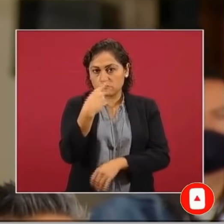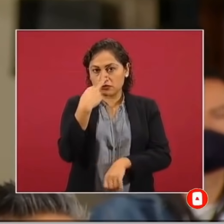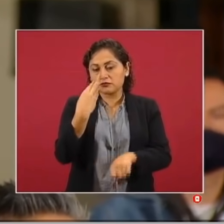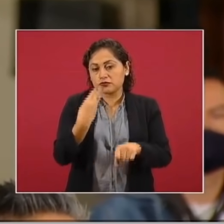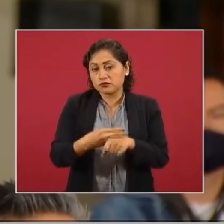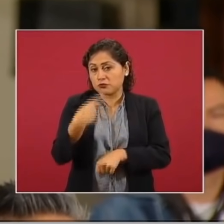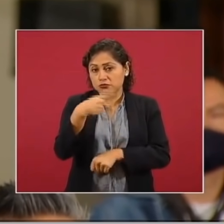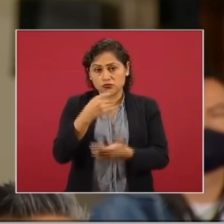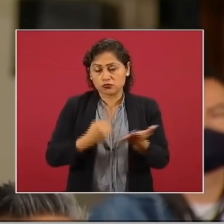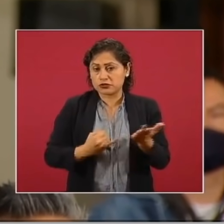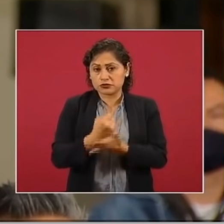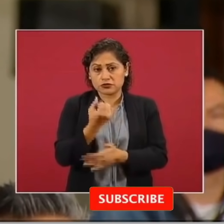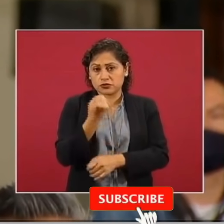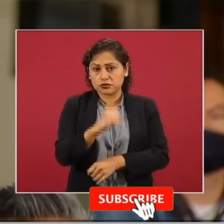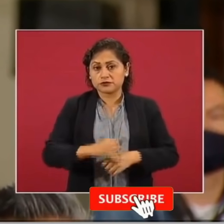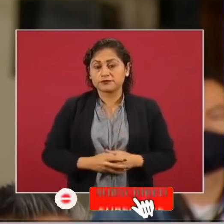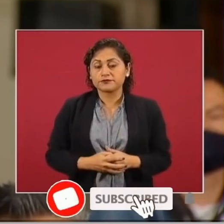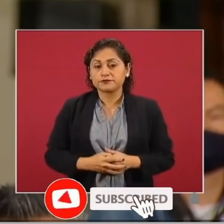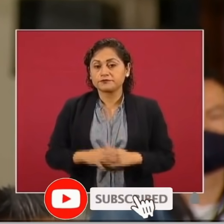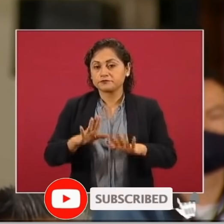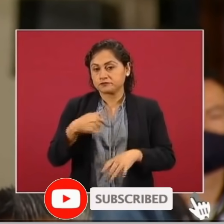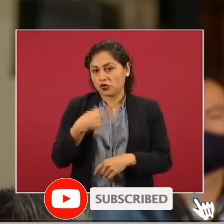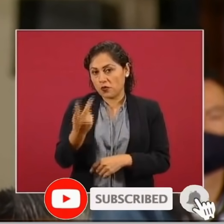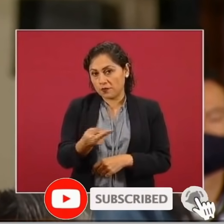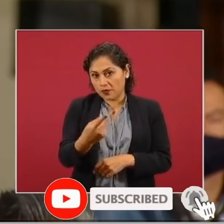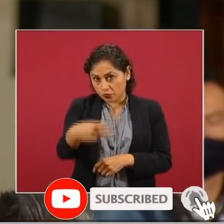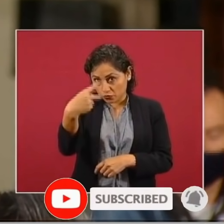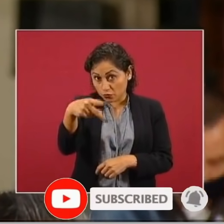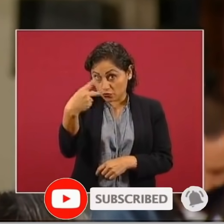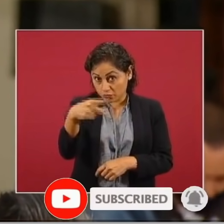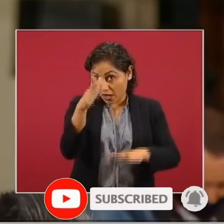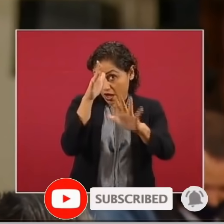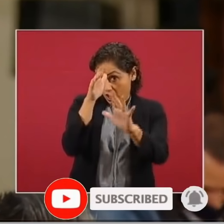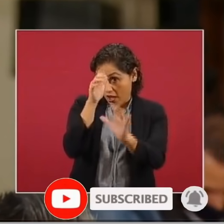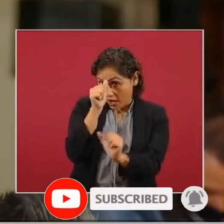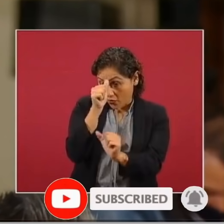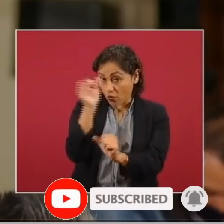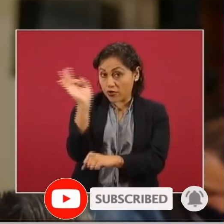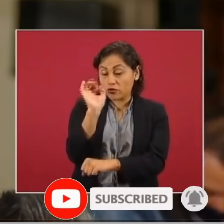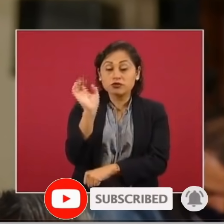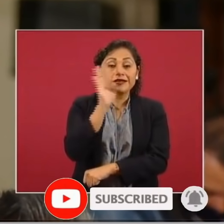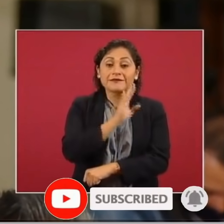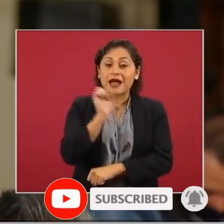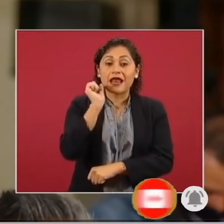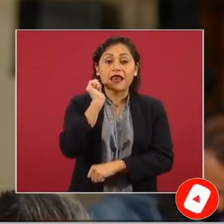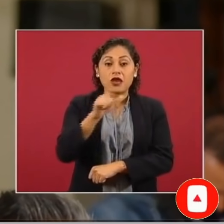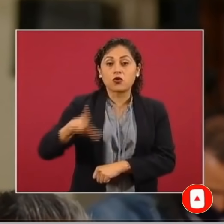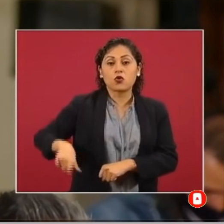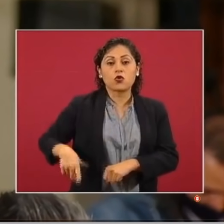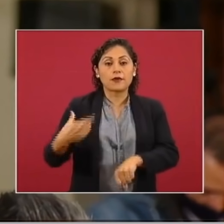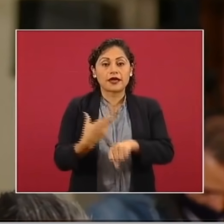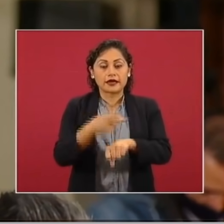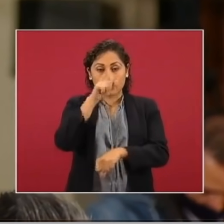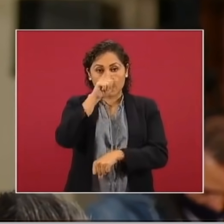materia para tomar estas determinaciones. ¿Usted está de acuerdo en fincarle responsabilidades al gobernador del estado de Jalisco en caso de que